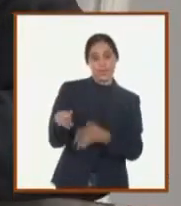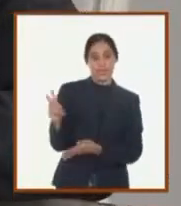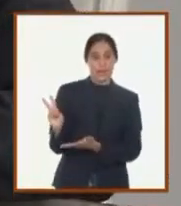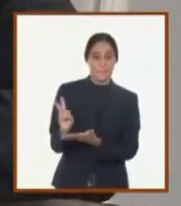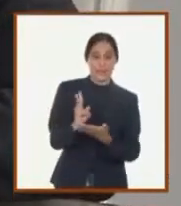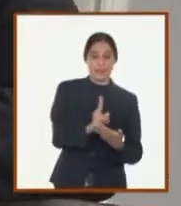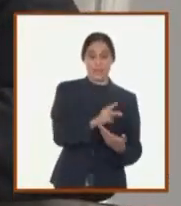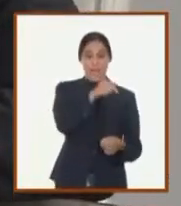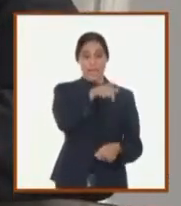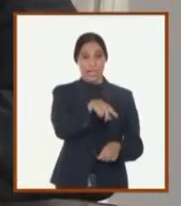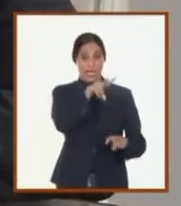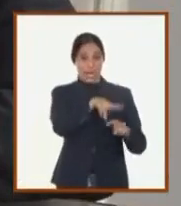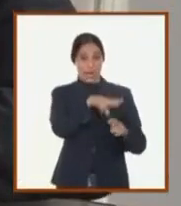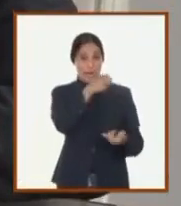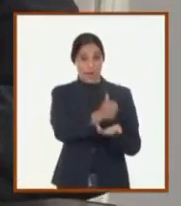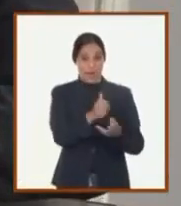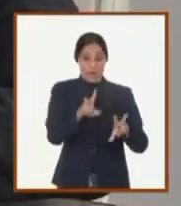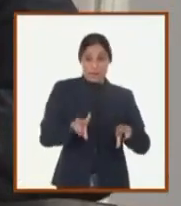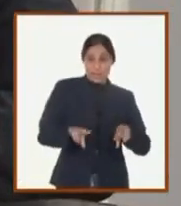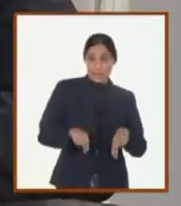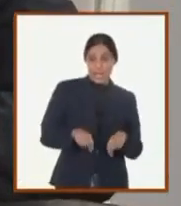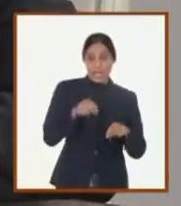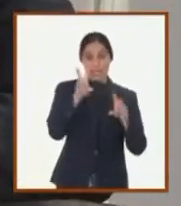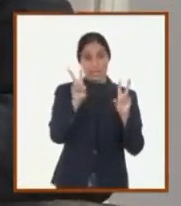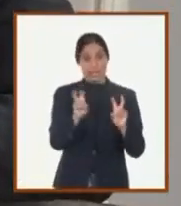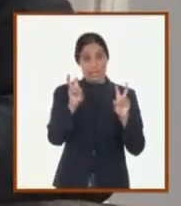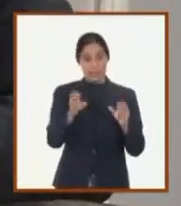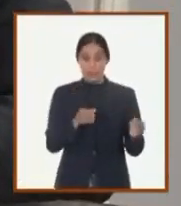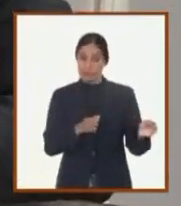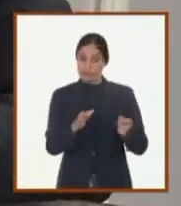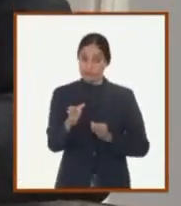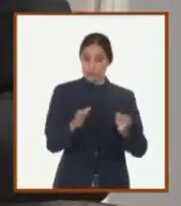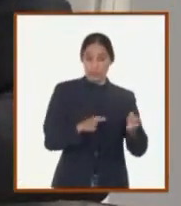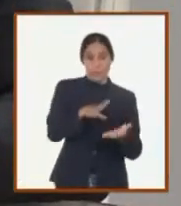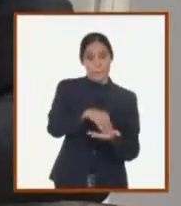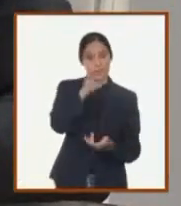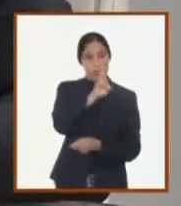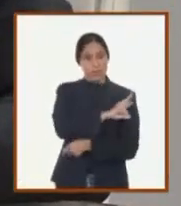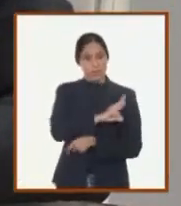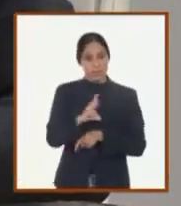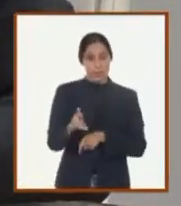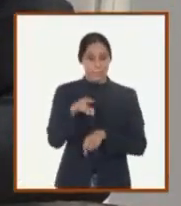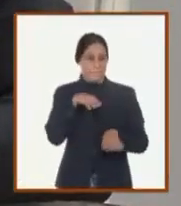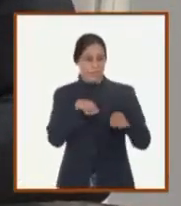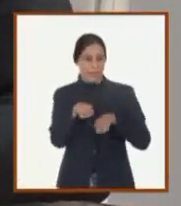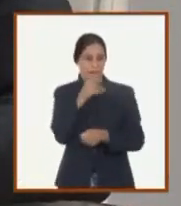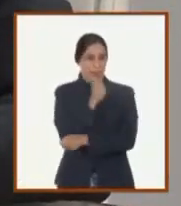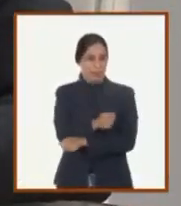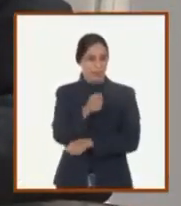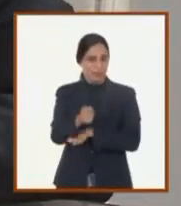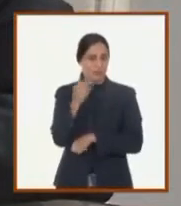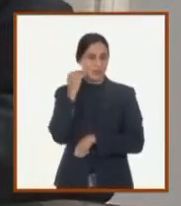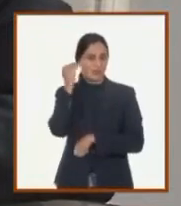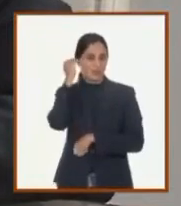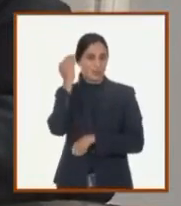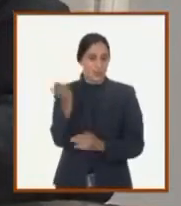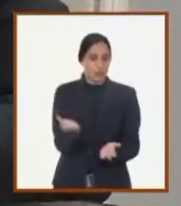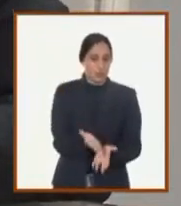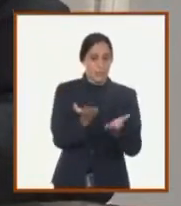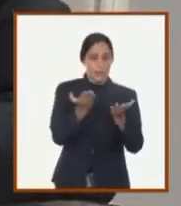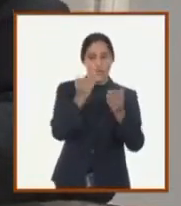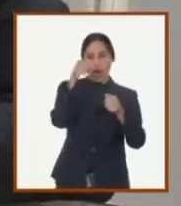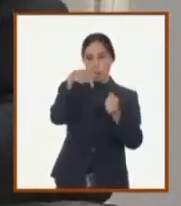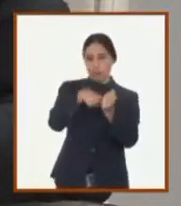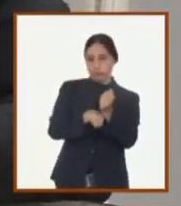para asumir funciones en el Palacio de la Revolución y varias de ellas se formaron se superaron aquí